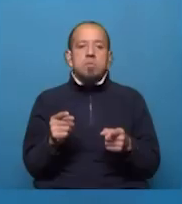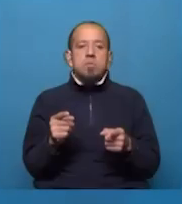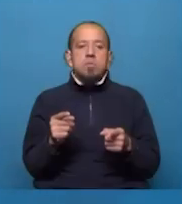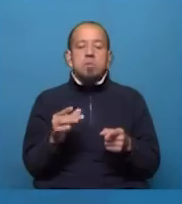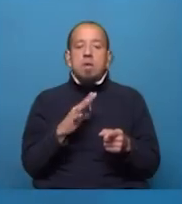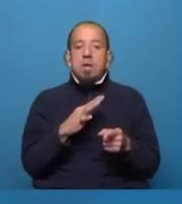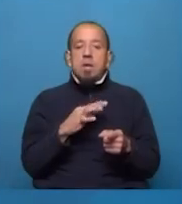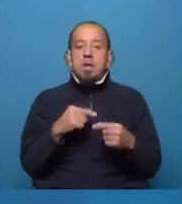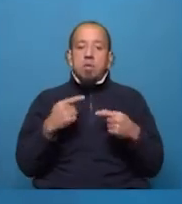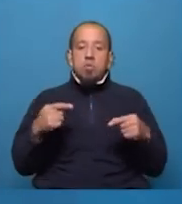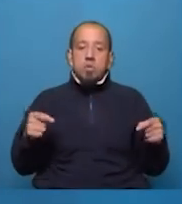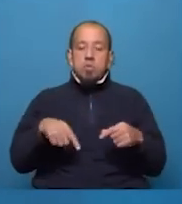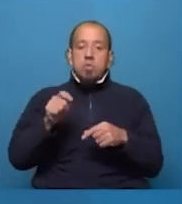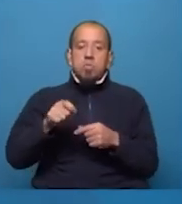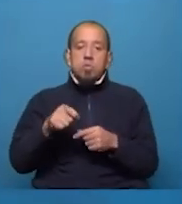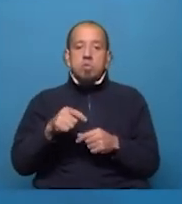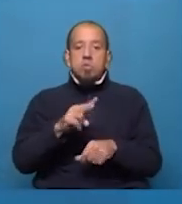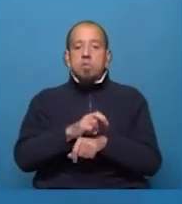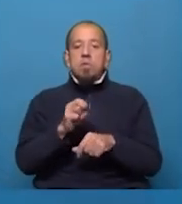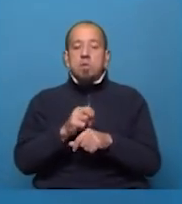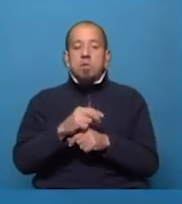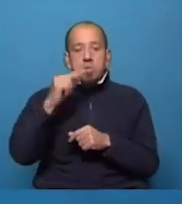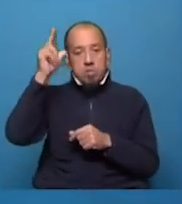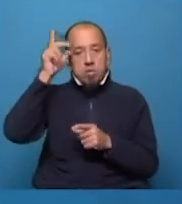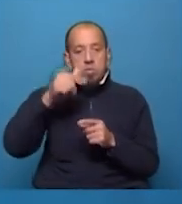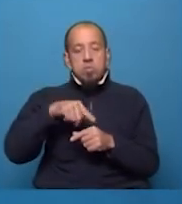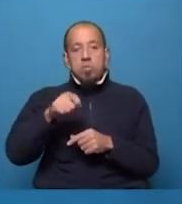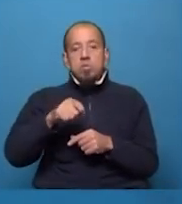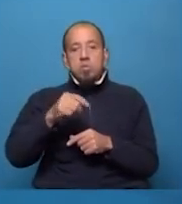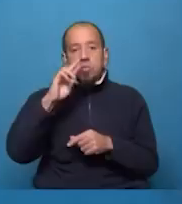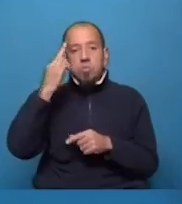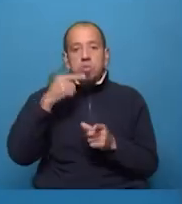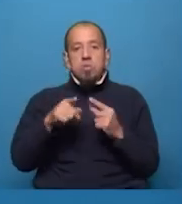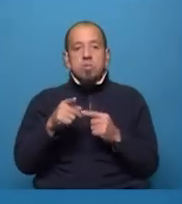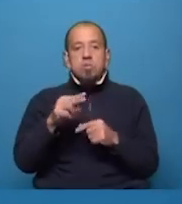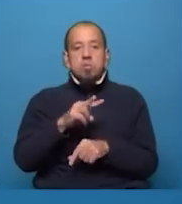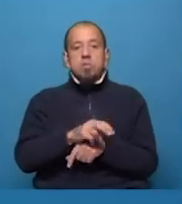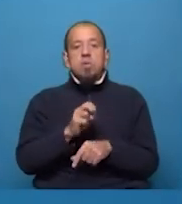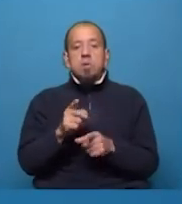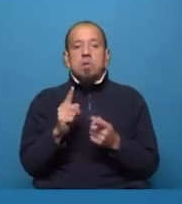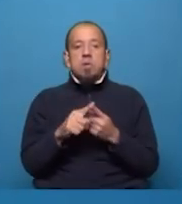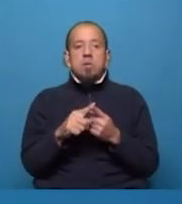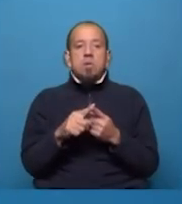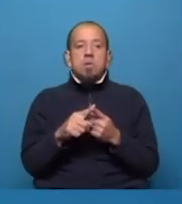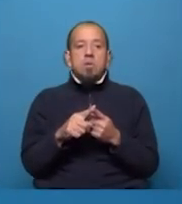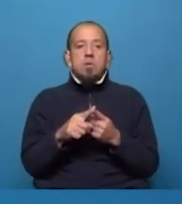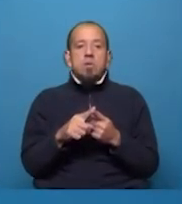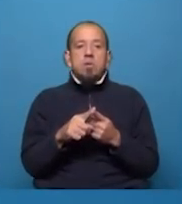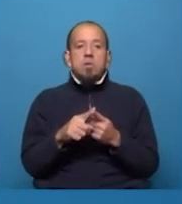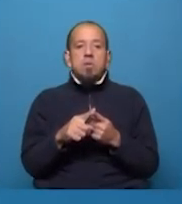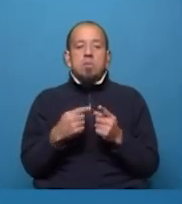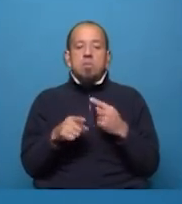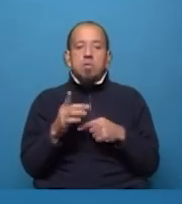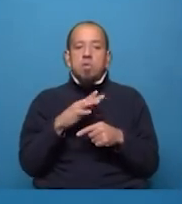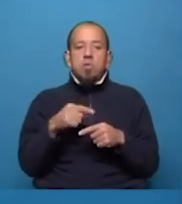hay cosas que son de la justicia y de la fiscalía peruana y de la justicia uruguaya eventualmente la fiscalía uruguaya Pero